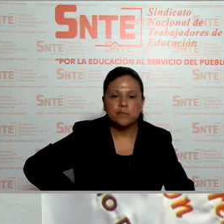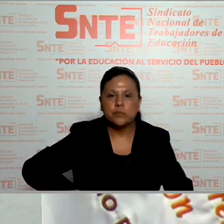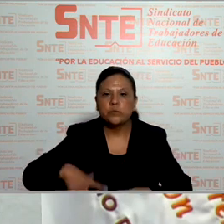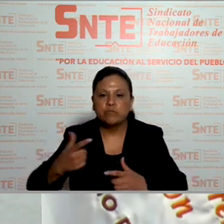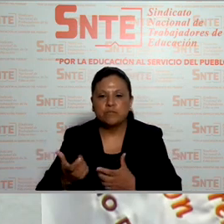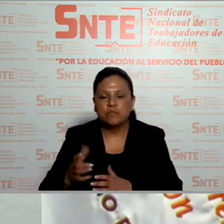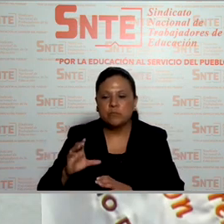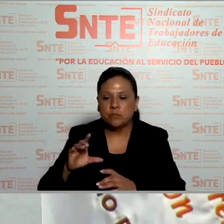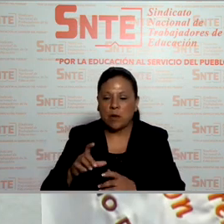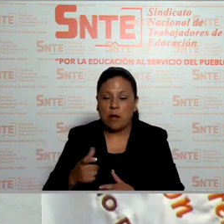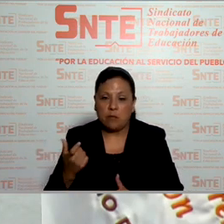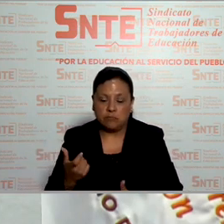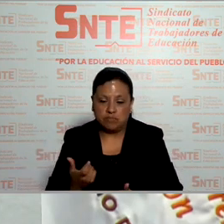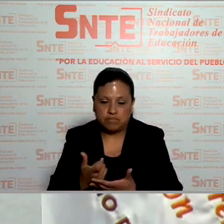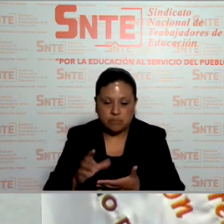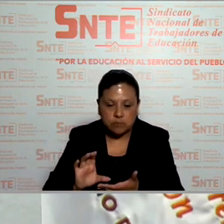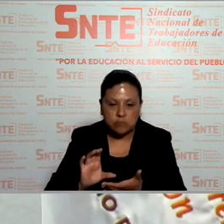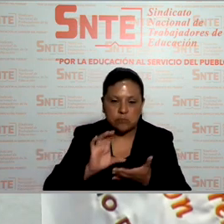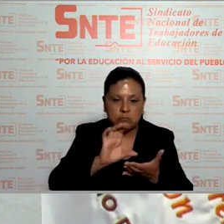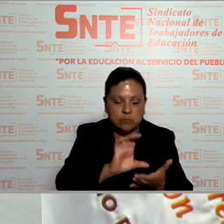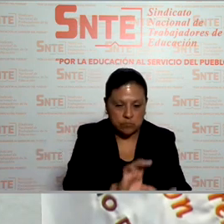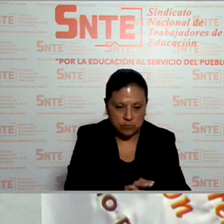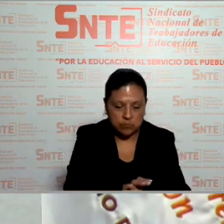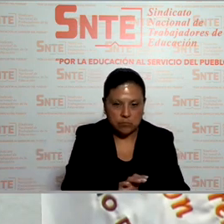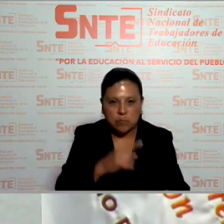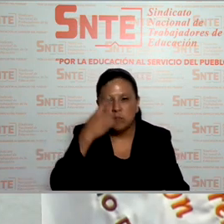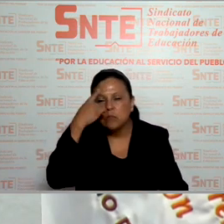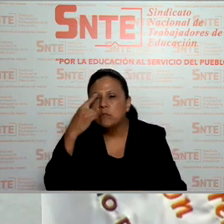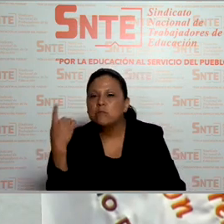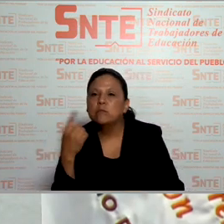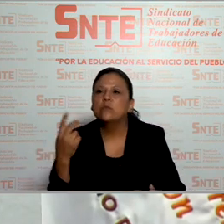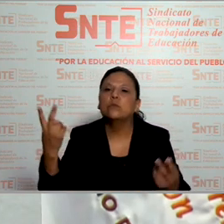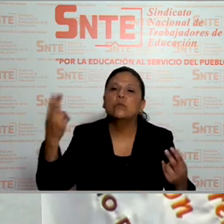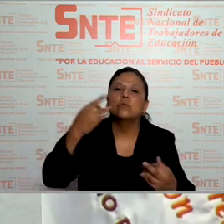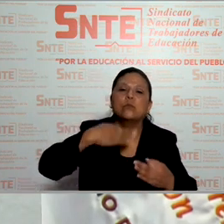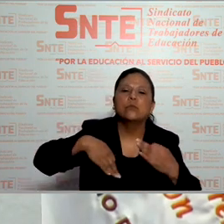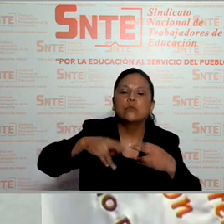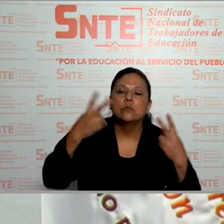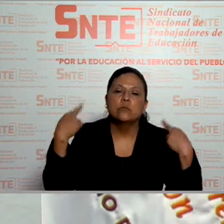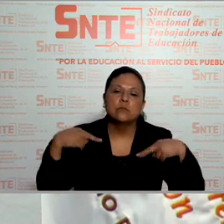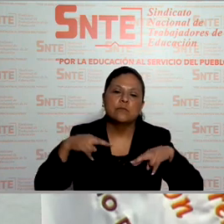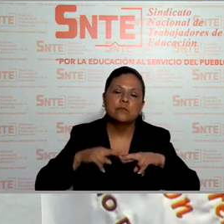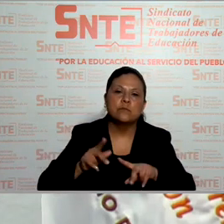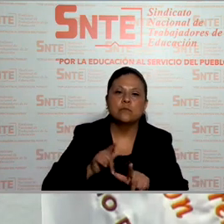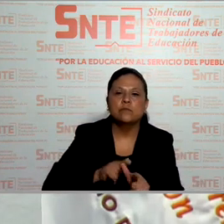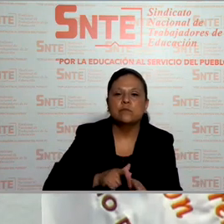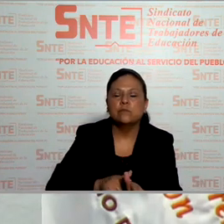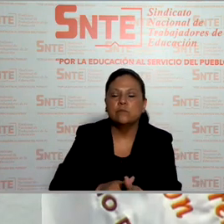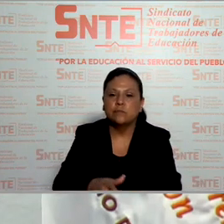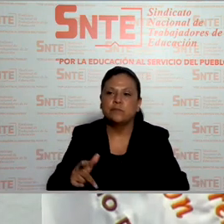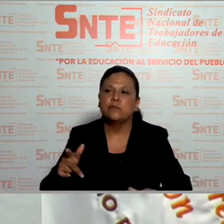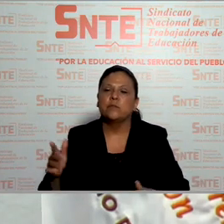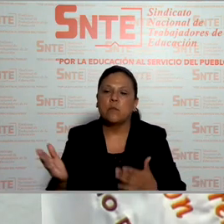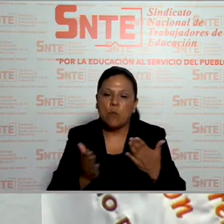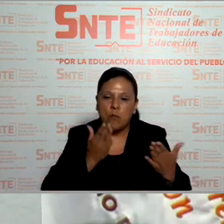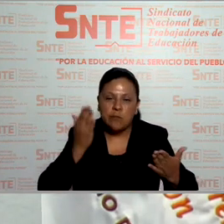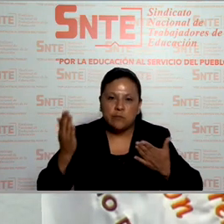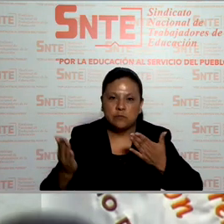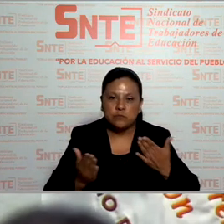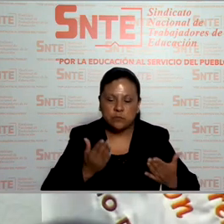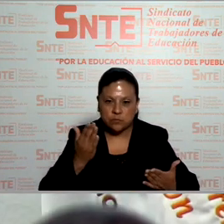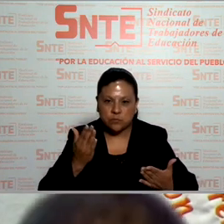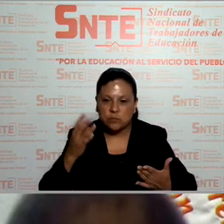recursos en la formación docente, en la educación y el mejoramiento de las escuelas, en